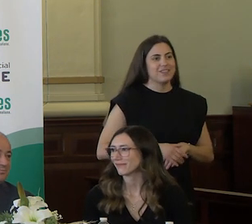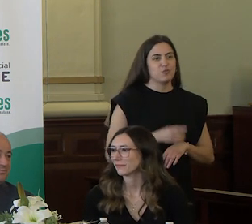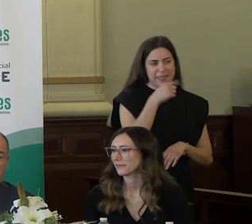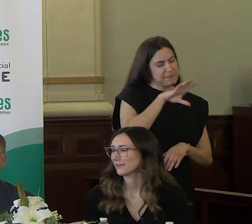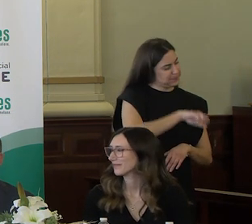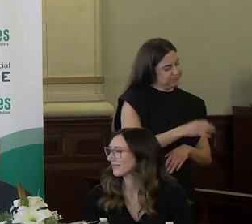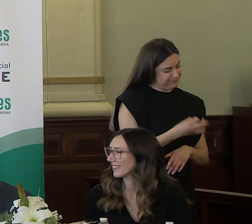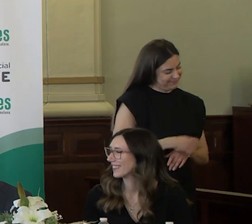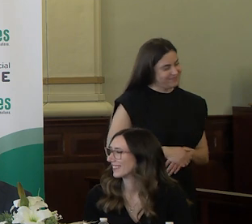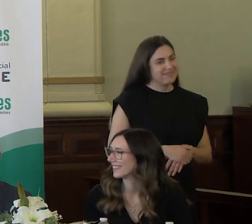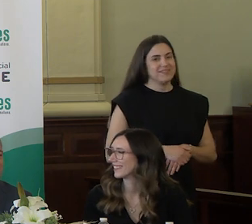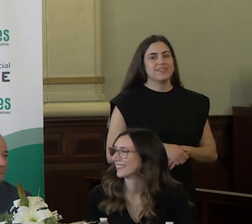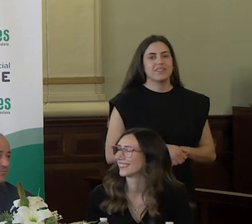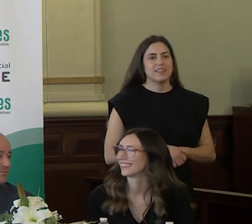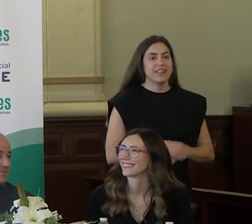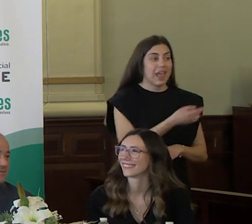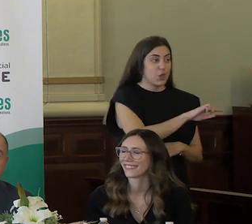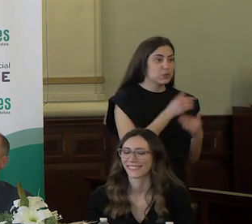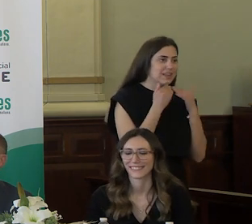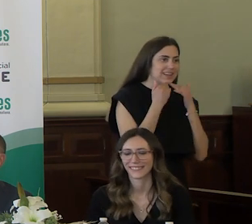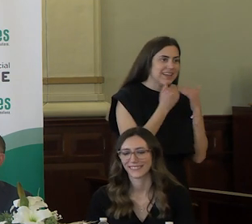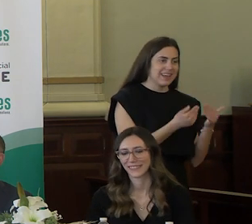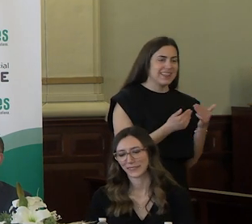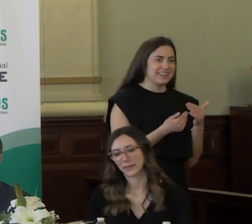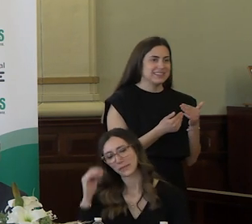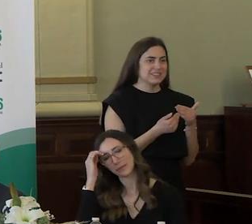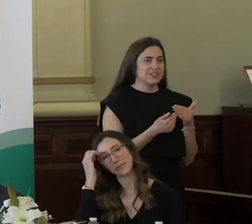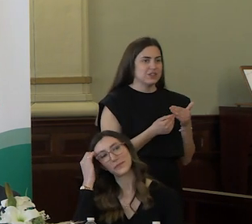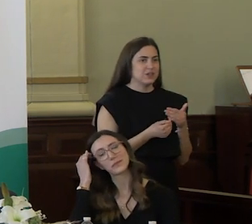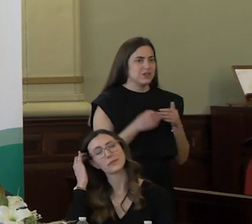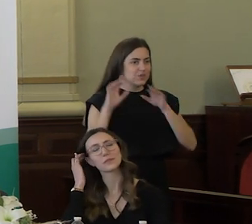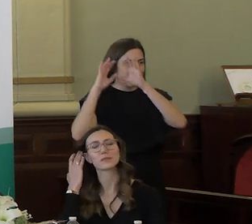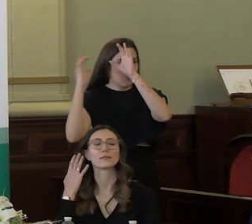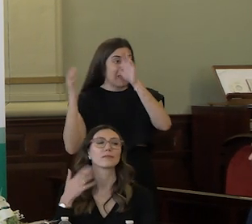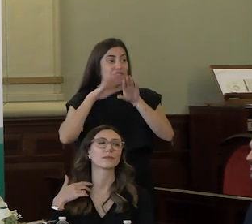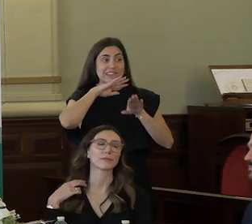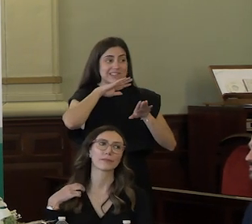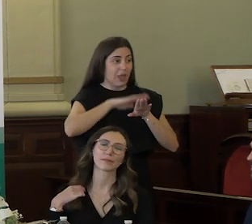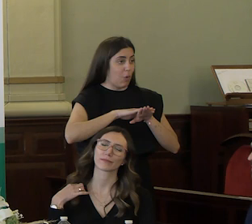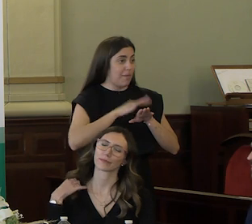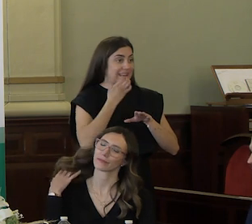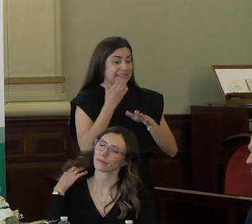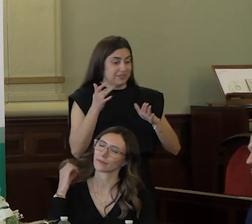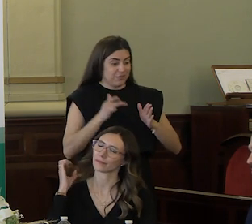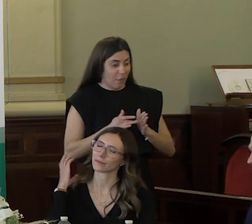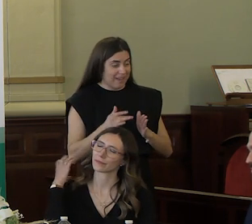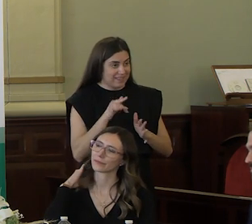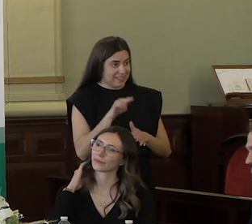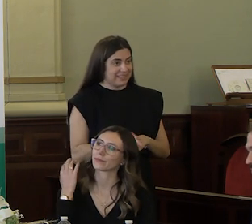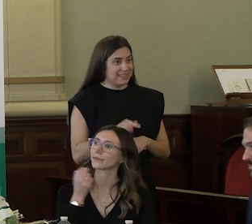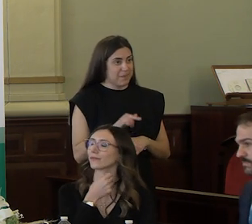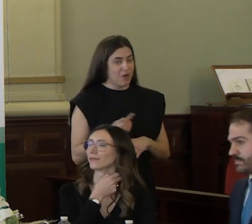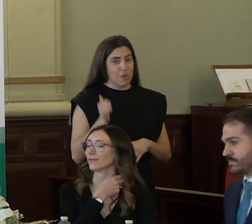os quedéis sin él. Gracias a ellos se cumplen los sueños del que lo compra y le toca, pero también de